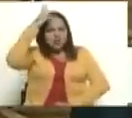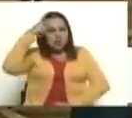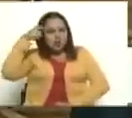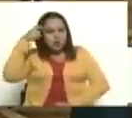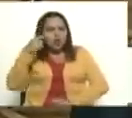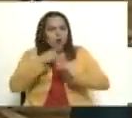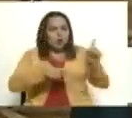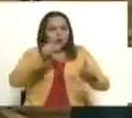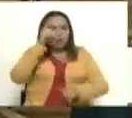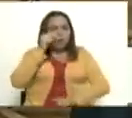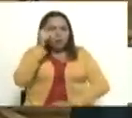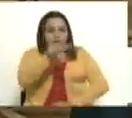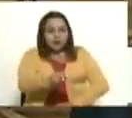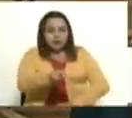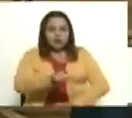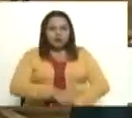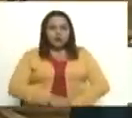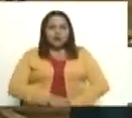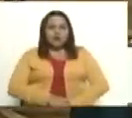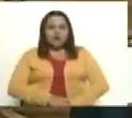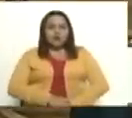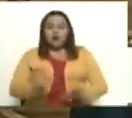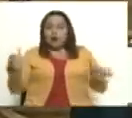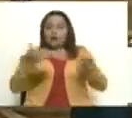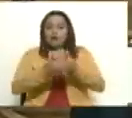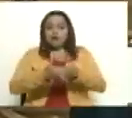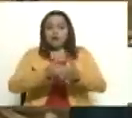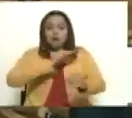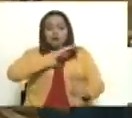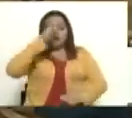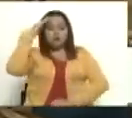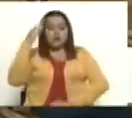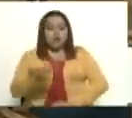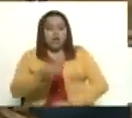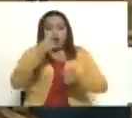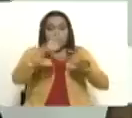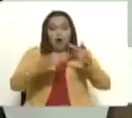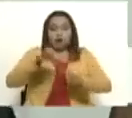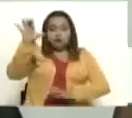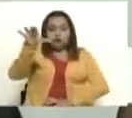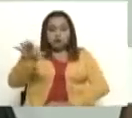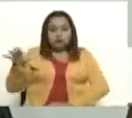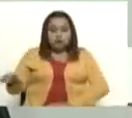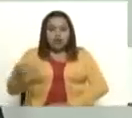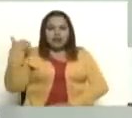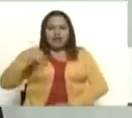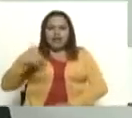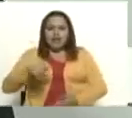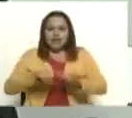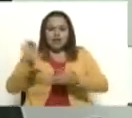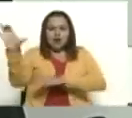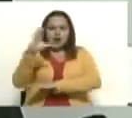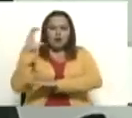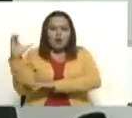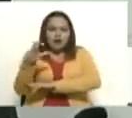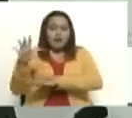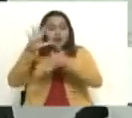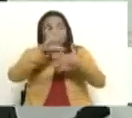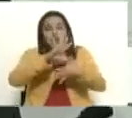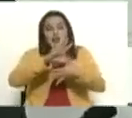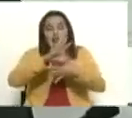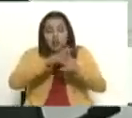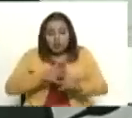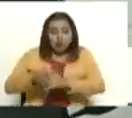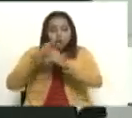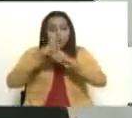está en el libro de Spears, para que una fuerza multinacional conformada por soldados argentinos, colombianos, norteamericanos